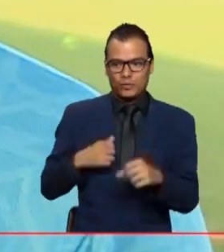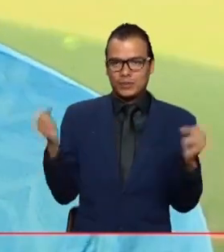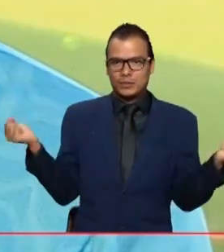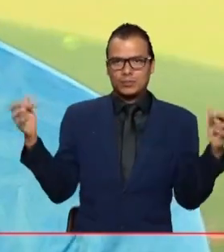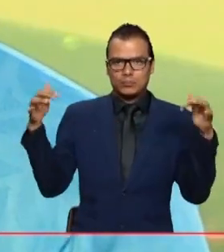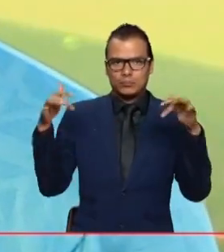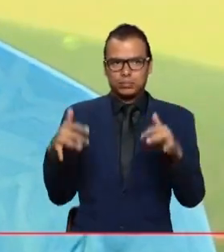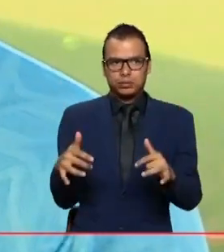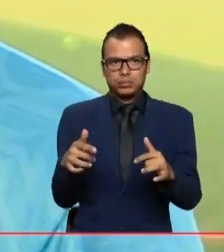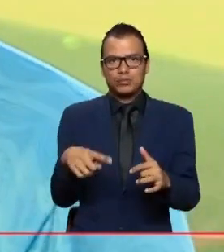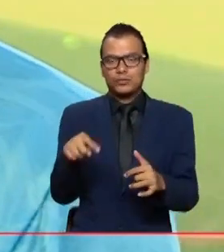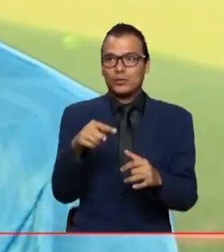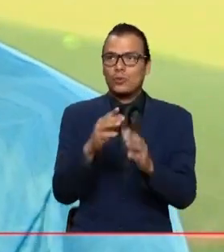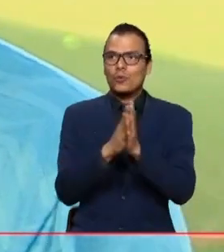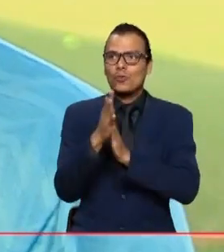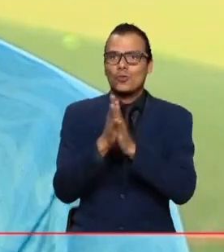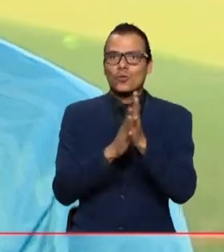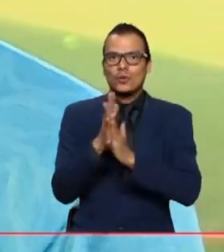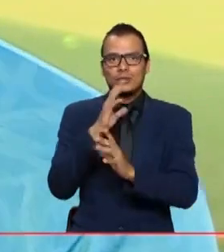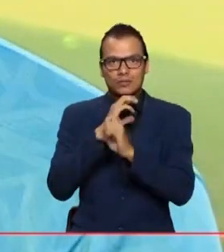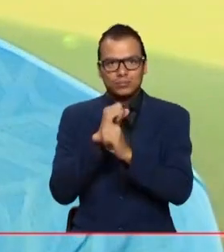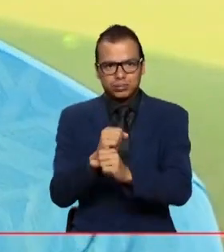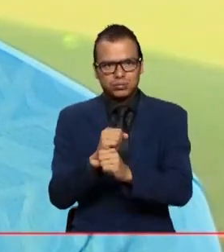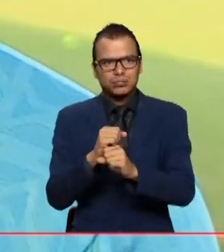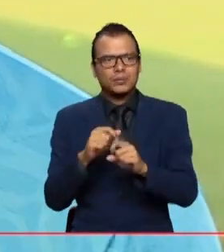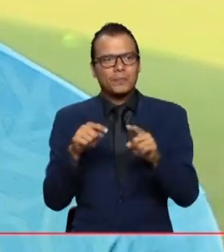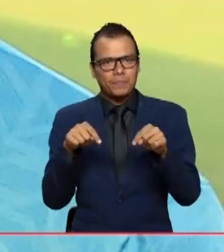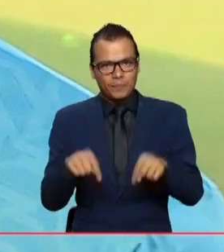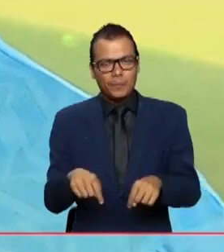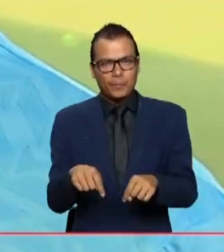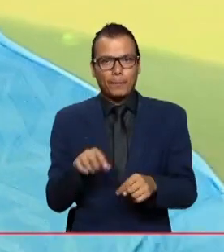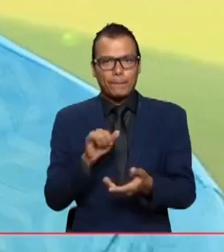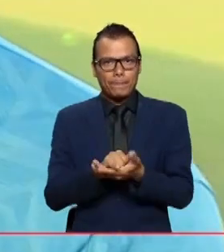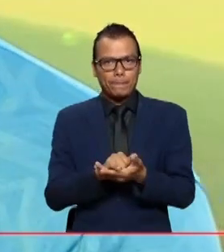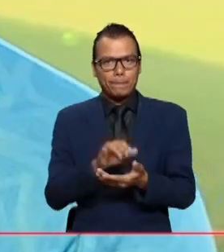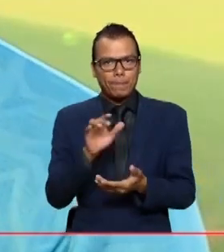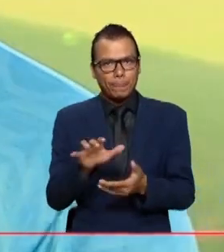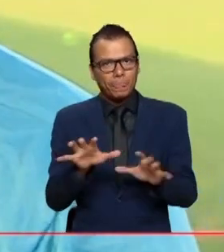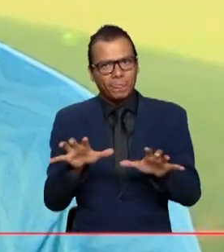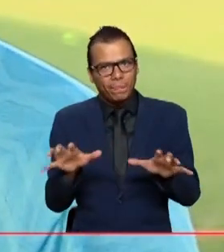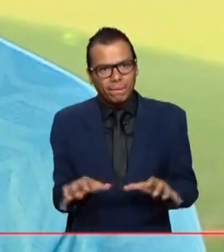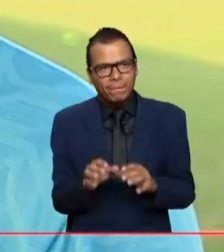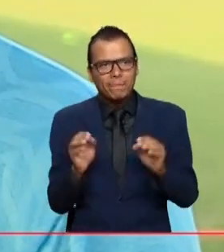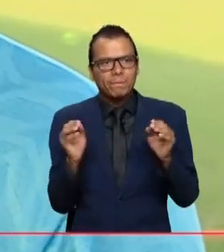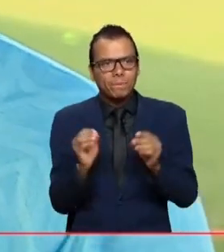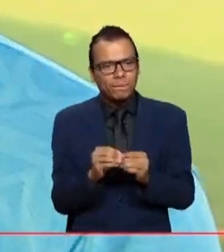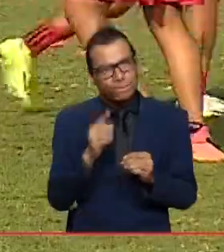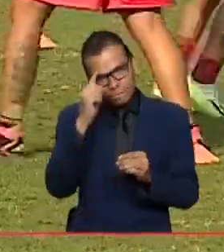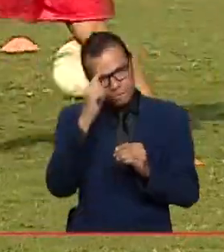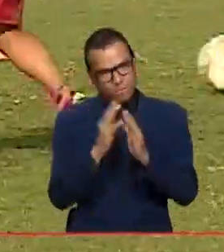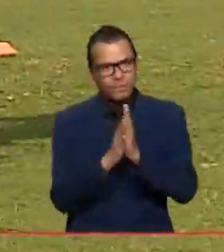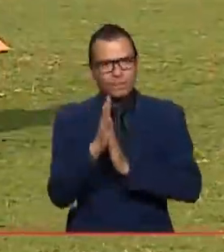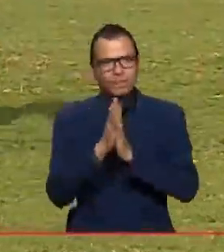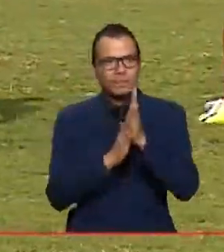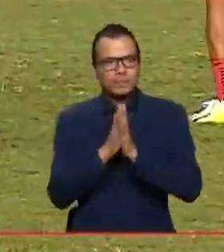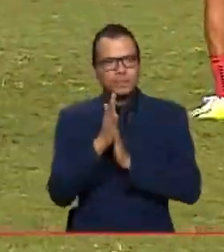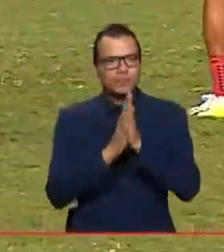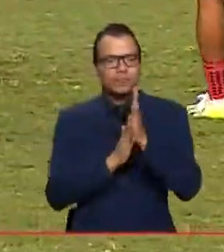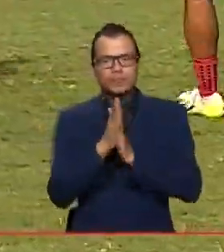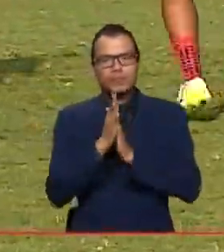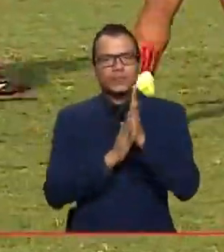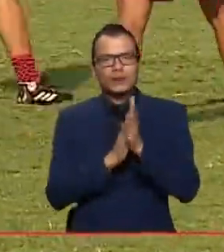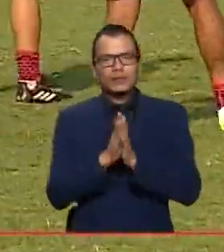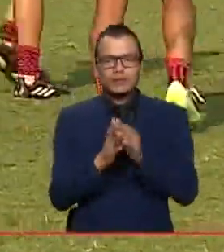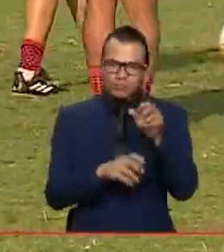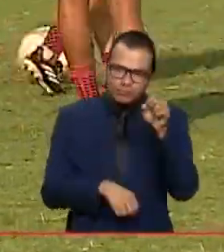poder enamorarlos a través no solamente de lo que hagamos en cancha con el juego y la búsqueda del resultado constantemente, ser